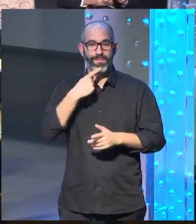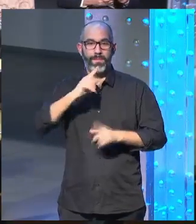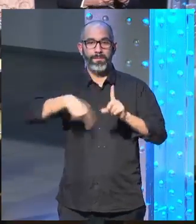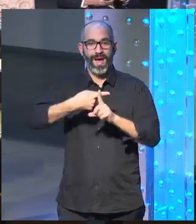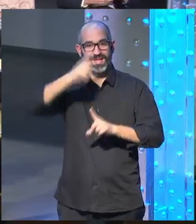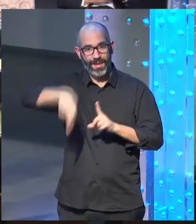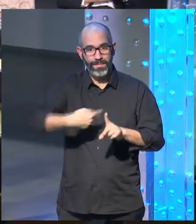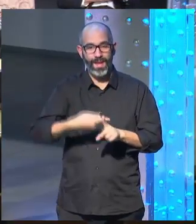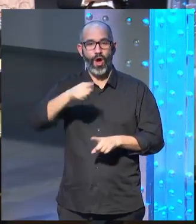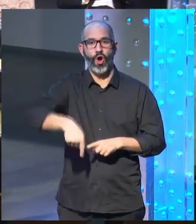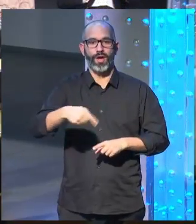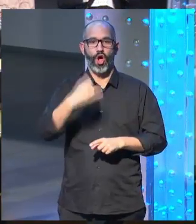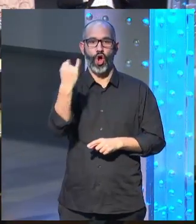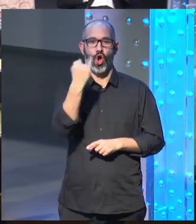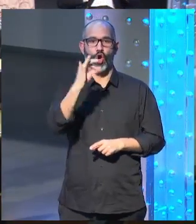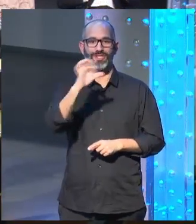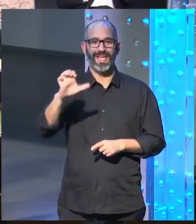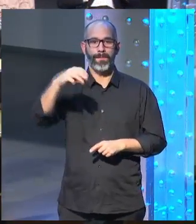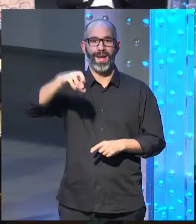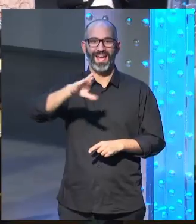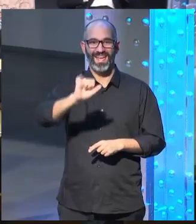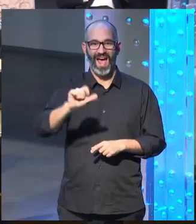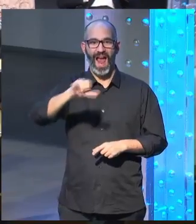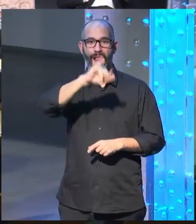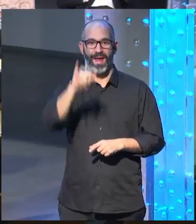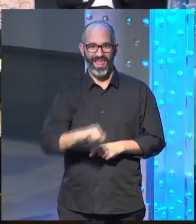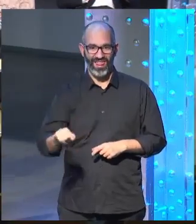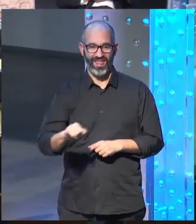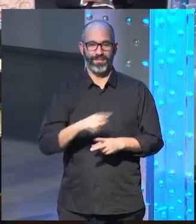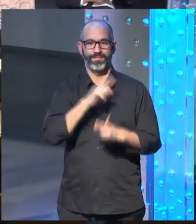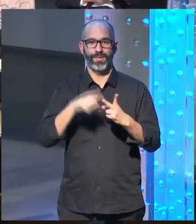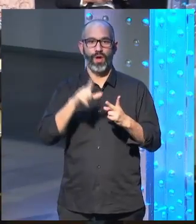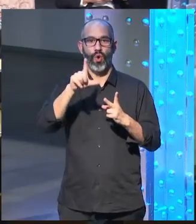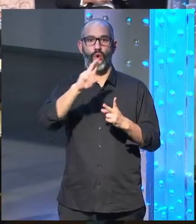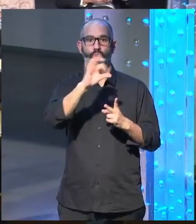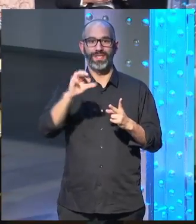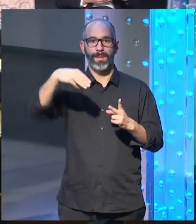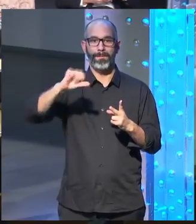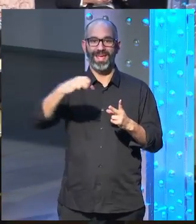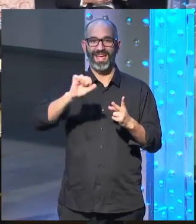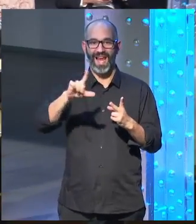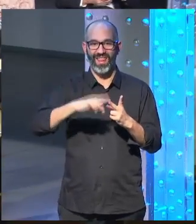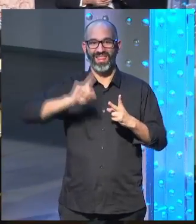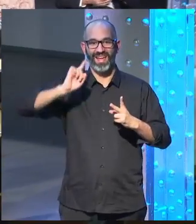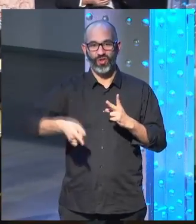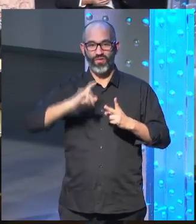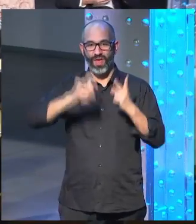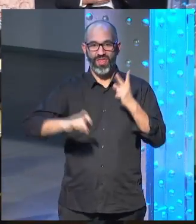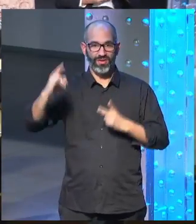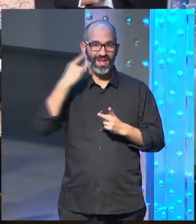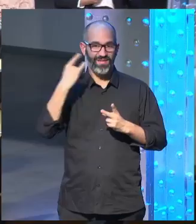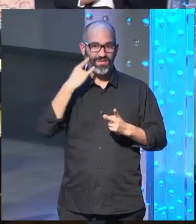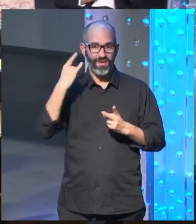todos los que están hoy con nosotros: José María Álvarez Monzoncillo, gracias. Luis Miguel Olivas, director de empleabilidad de Fundación